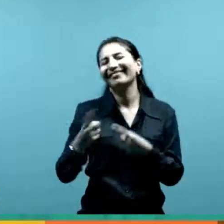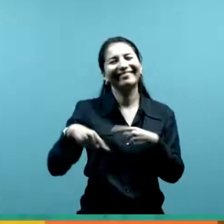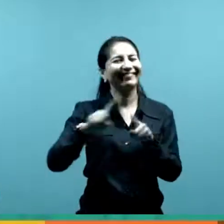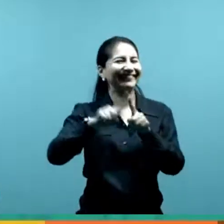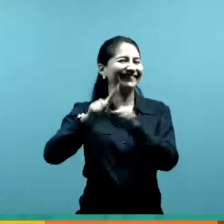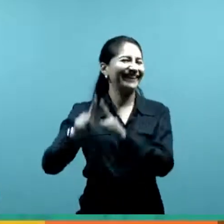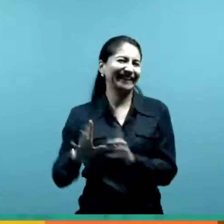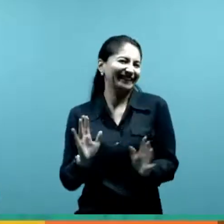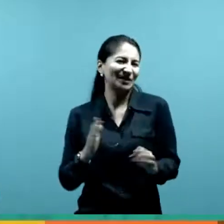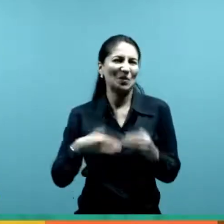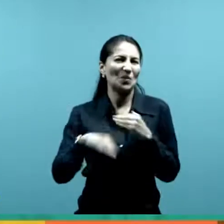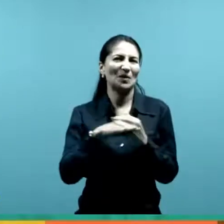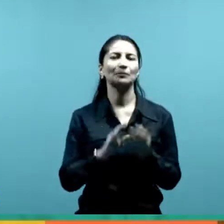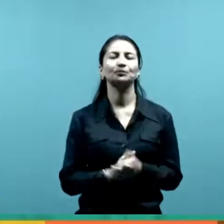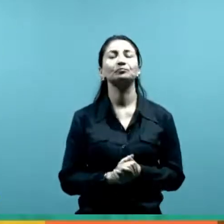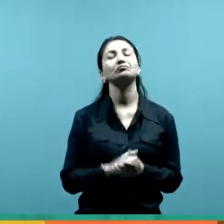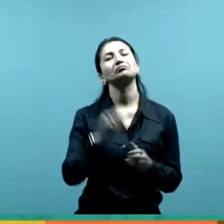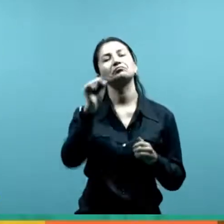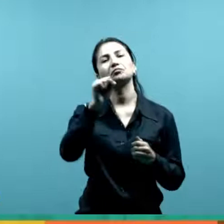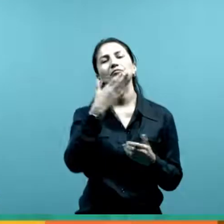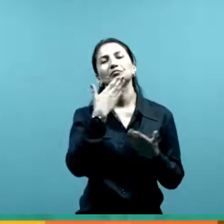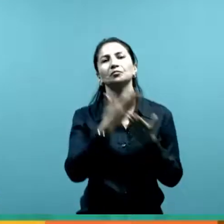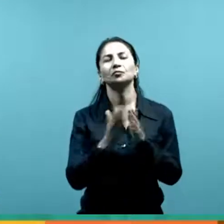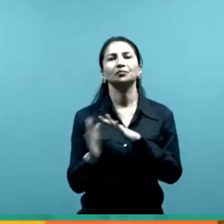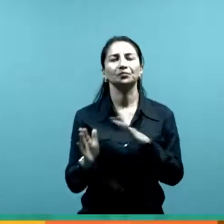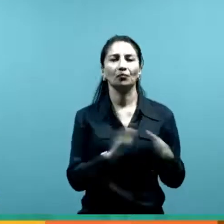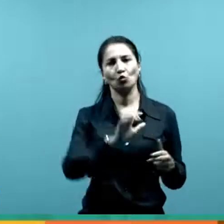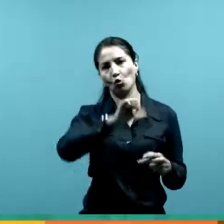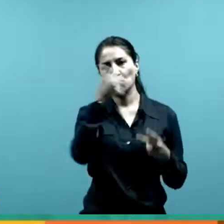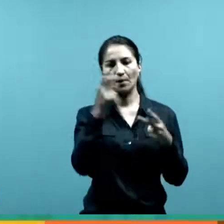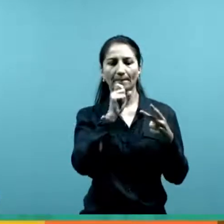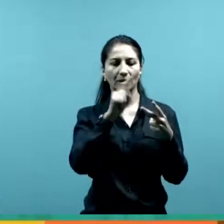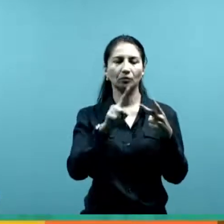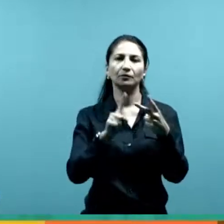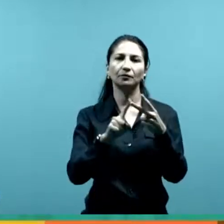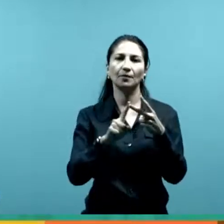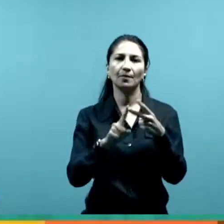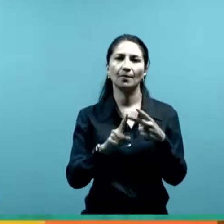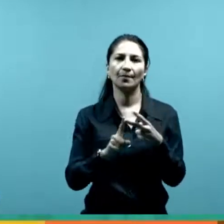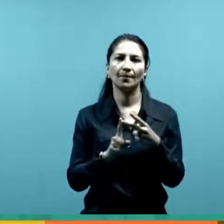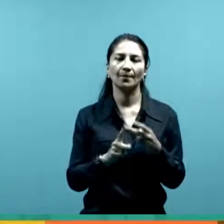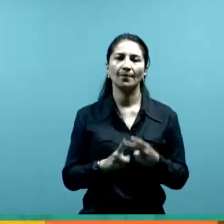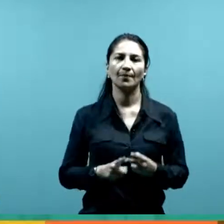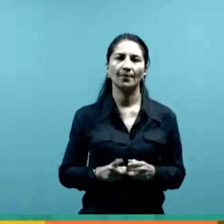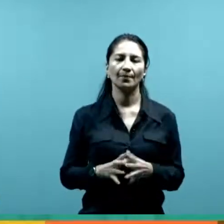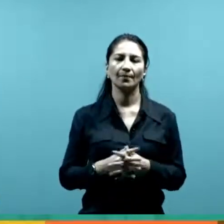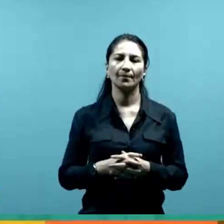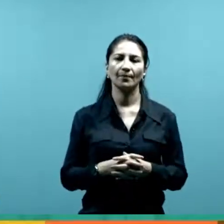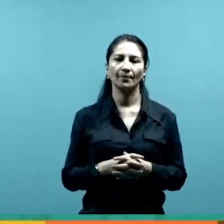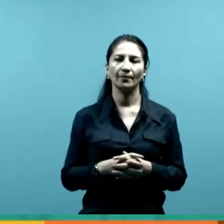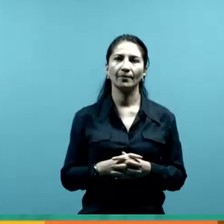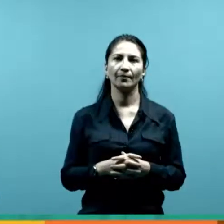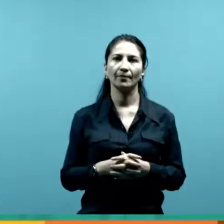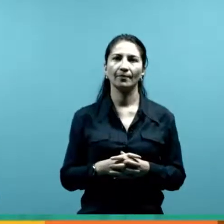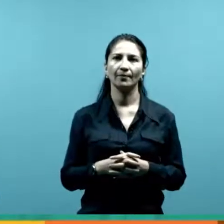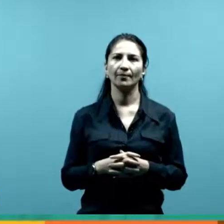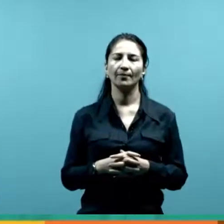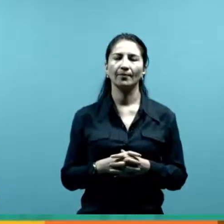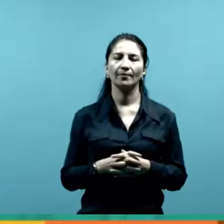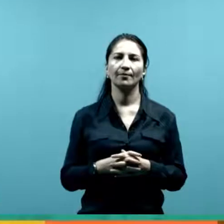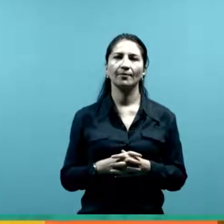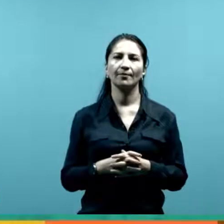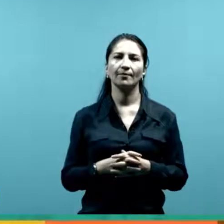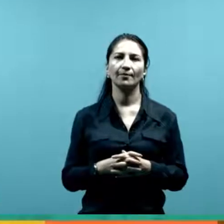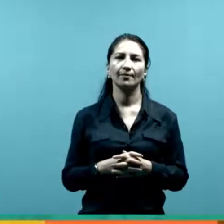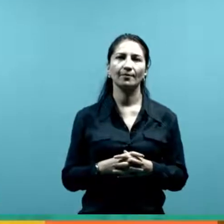Bien, doctor Pavel, tenemos la siguiente pregunta, nos la hace Julian Andrea Liscano, y es,